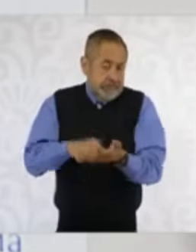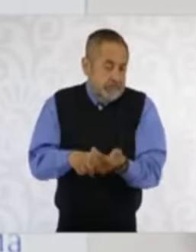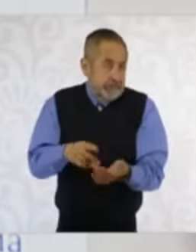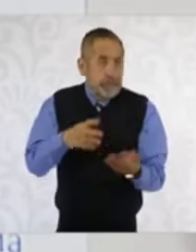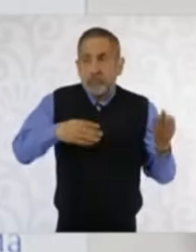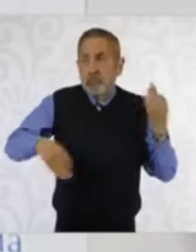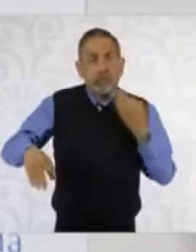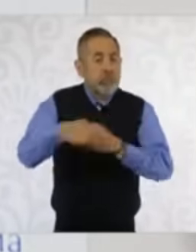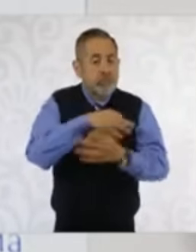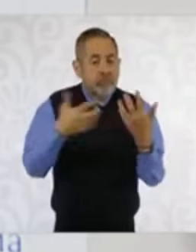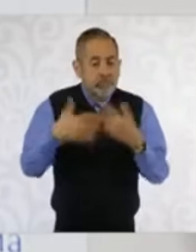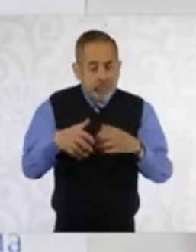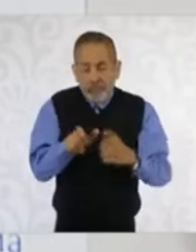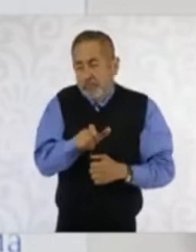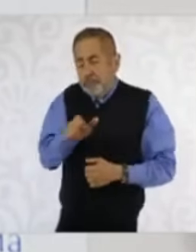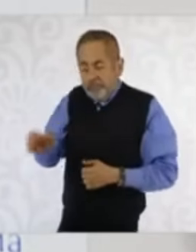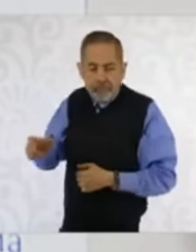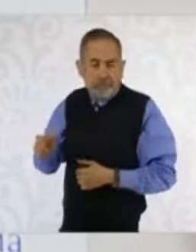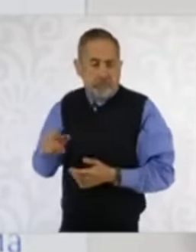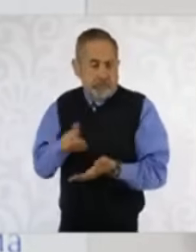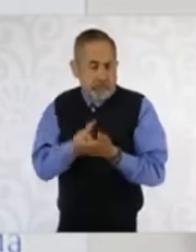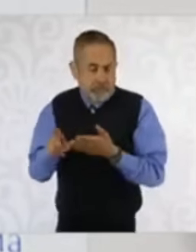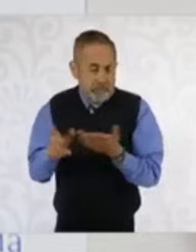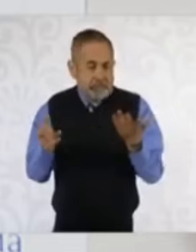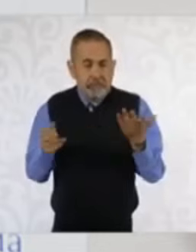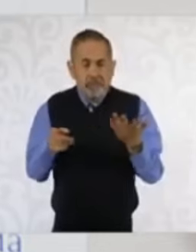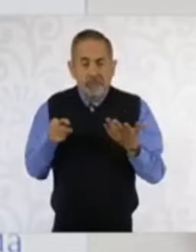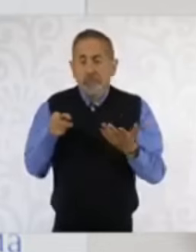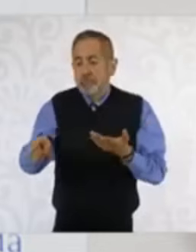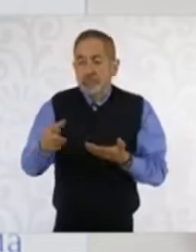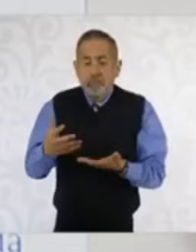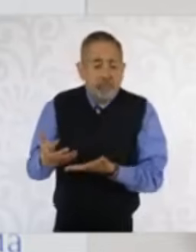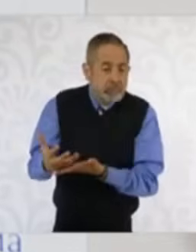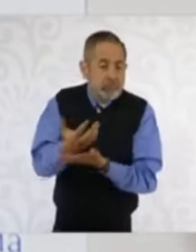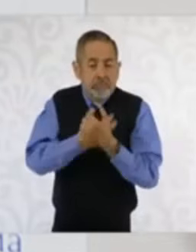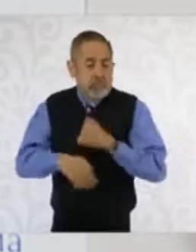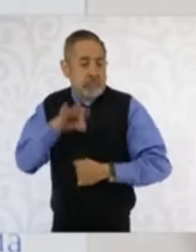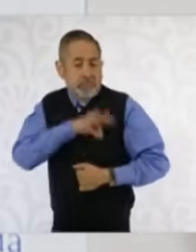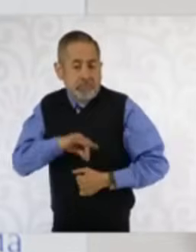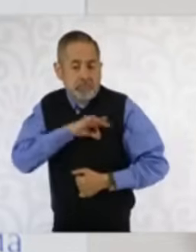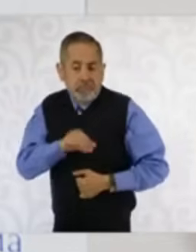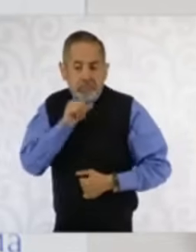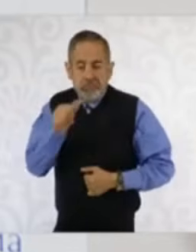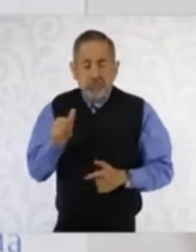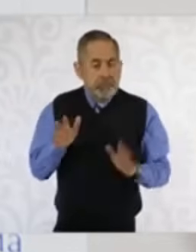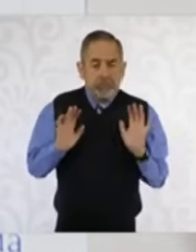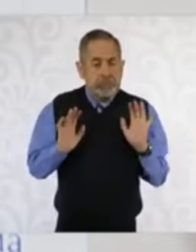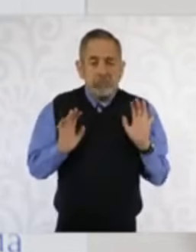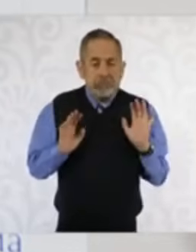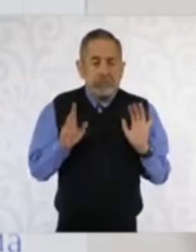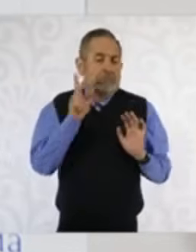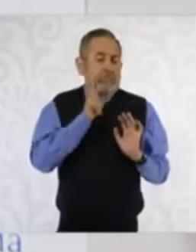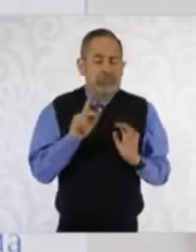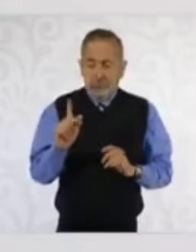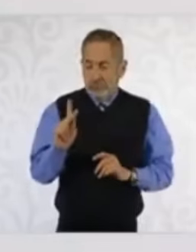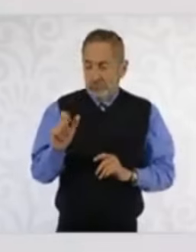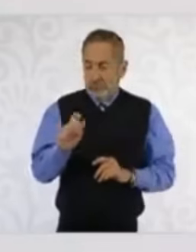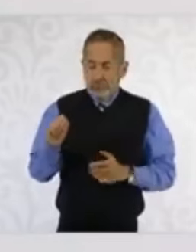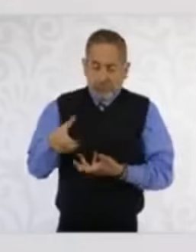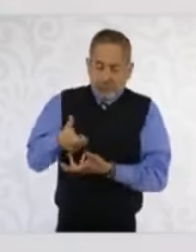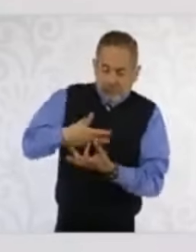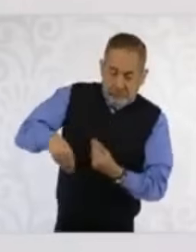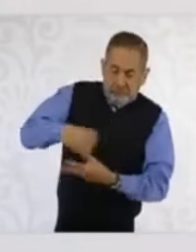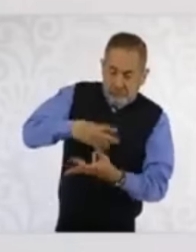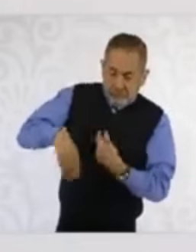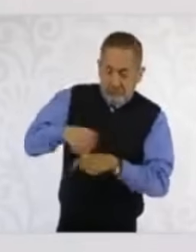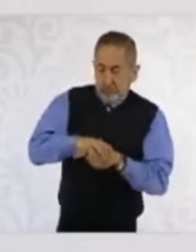este monto se actualiza cada año en febrero, conforme al Índice Nacional de Precios al Consumidor, publicado por el INEGI. Entonces,